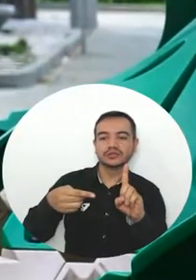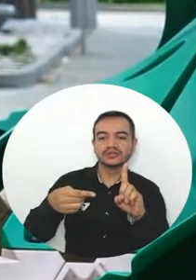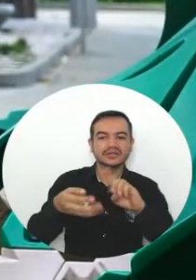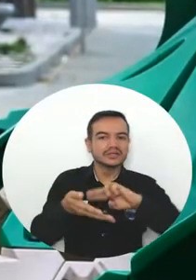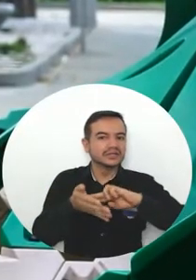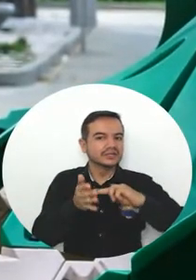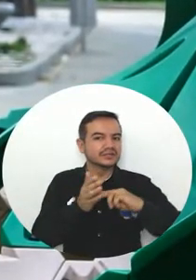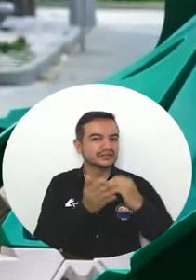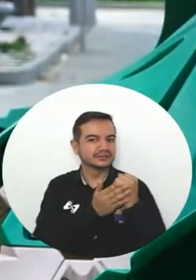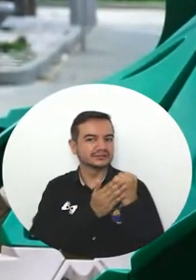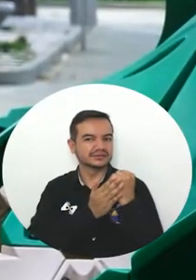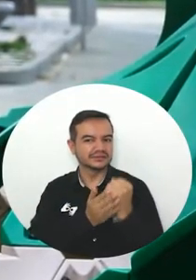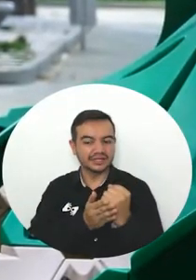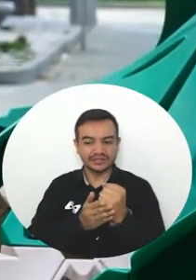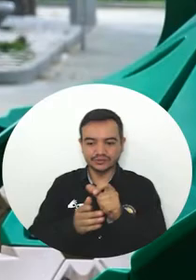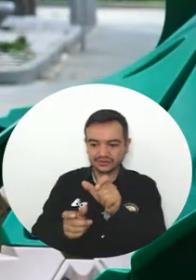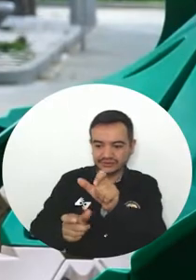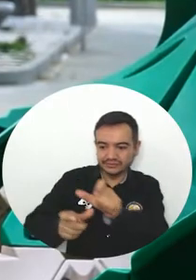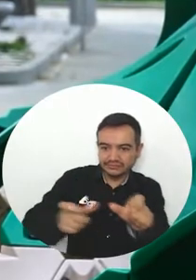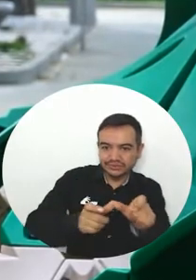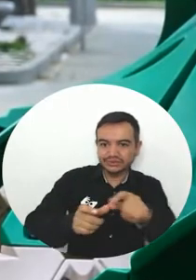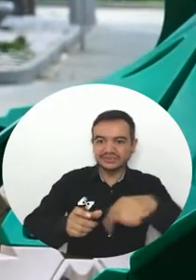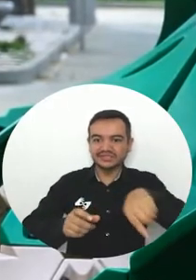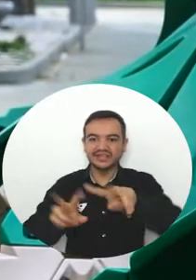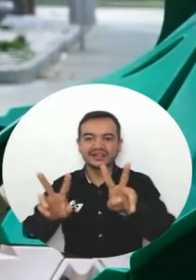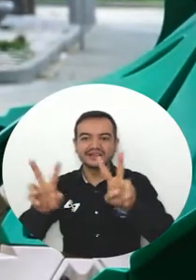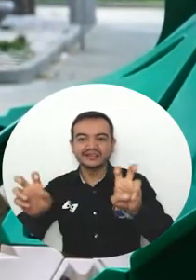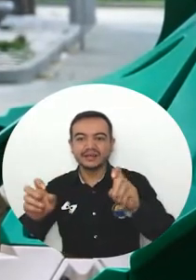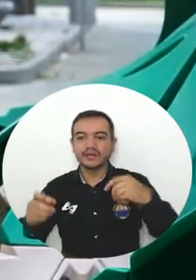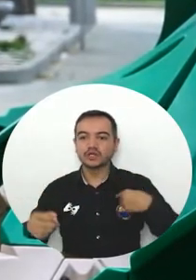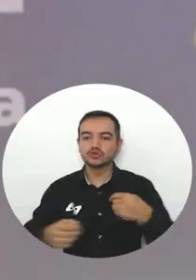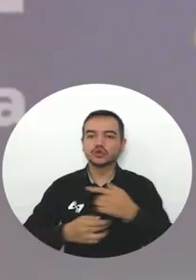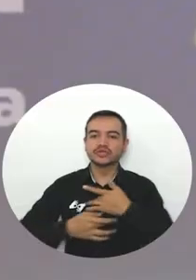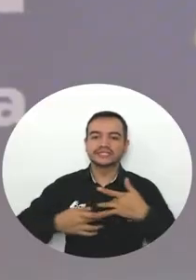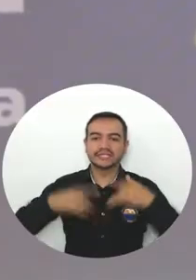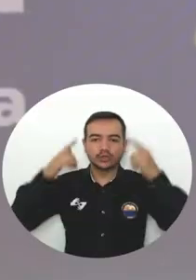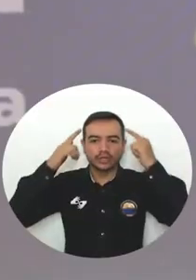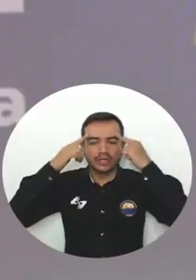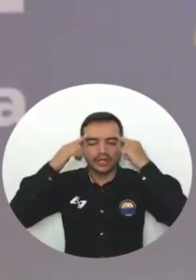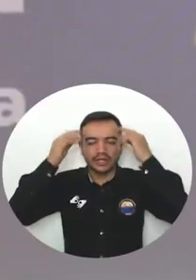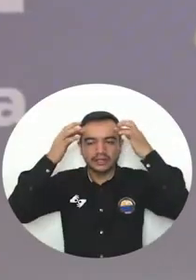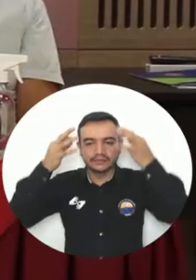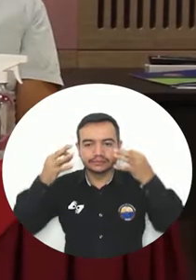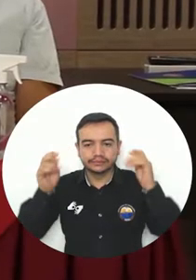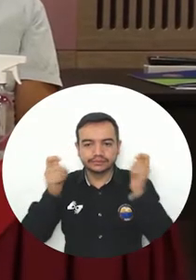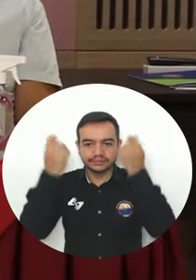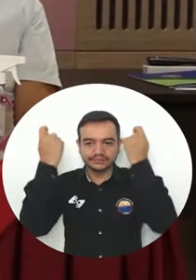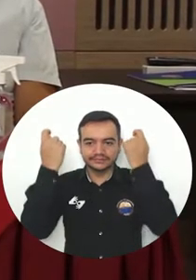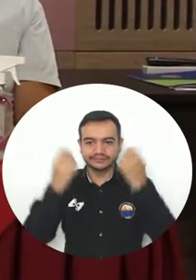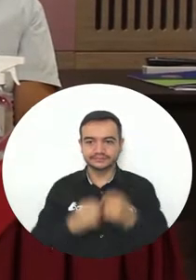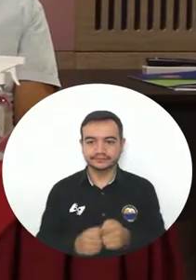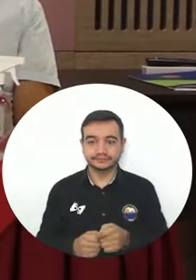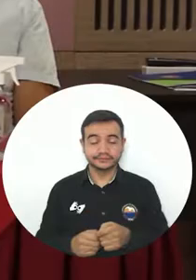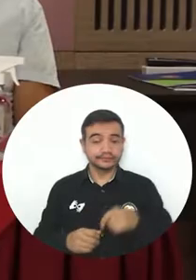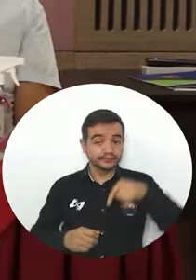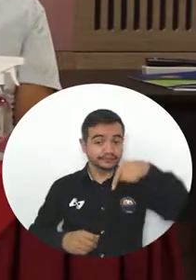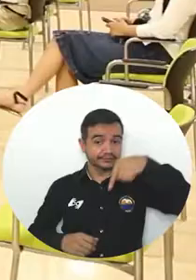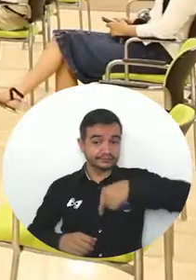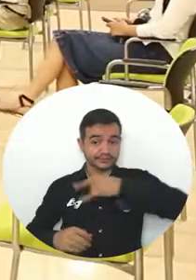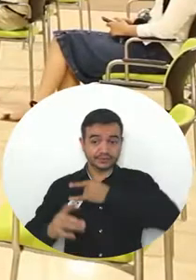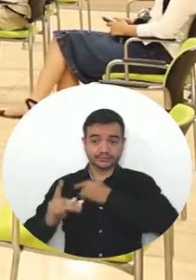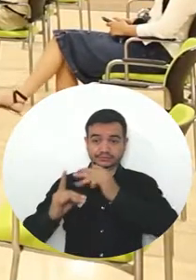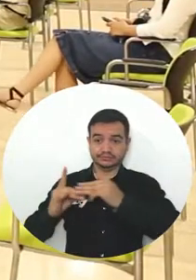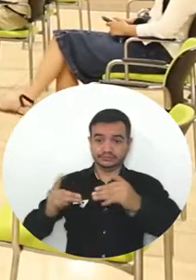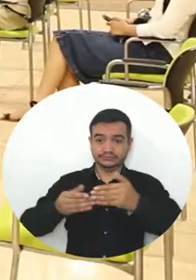los procesos de intervención que realiza la Alma Mater en temas de salud mental. Nuestra Casa de Estudios Superiores presentó a la